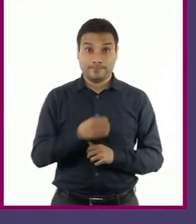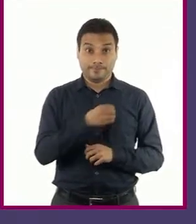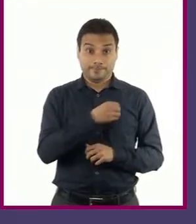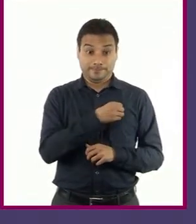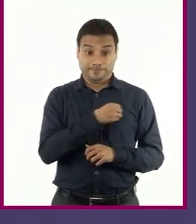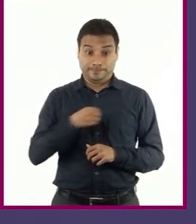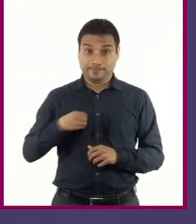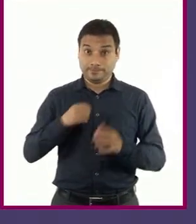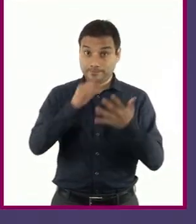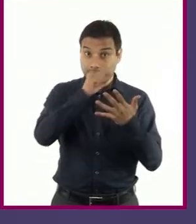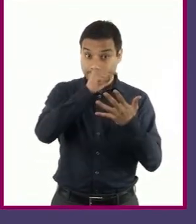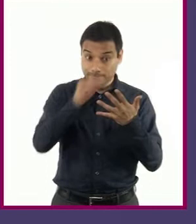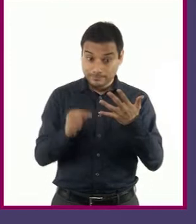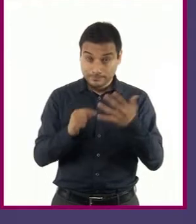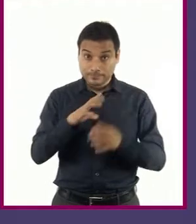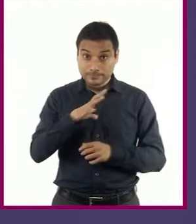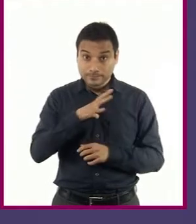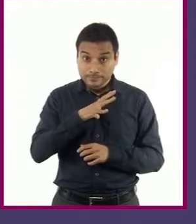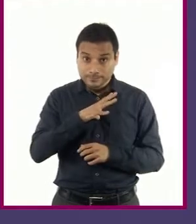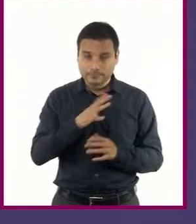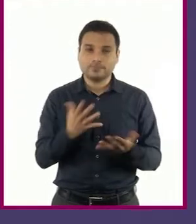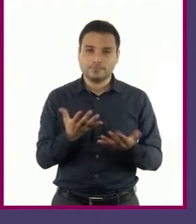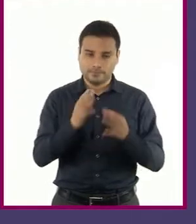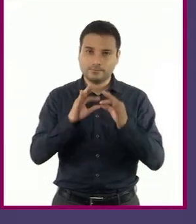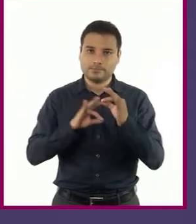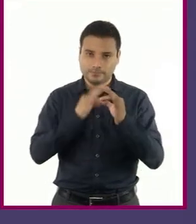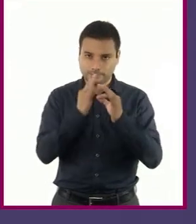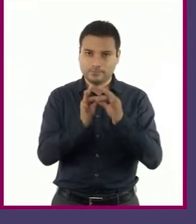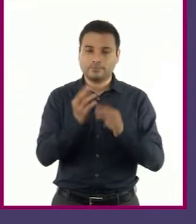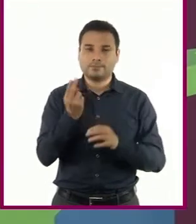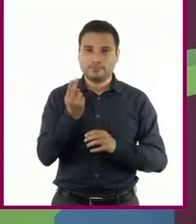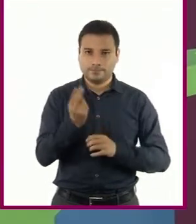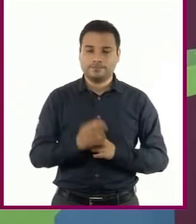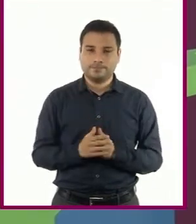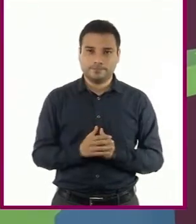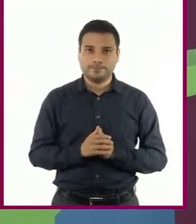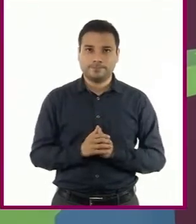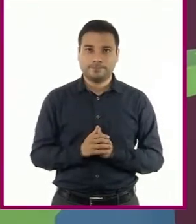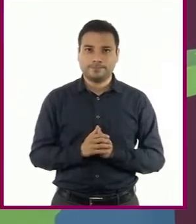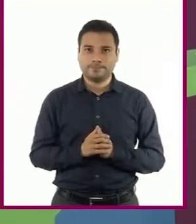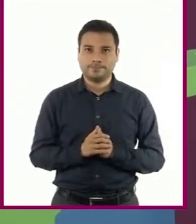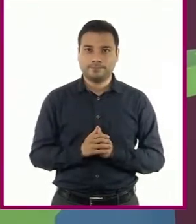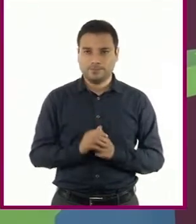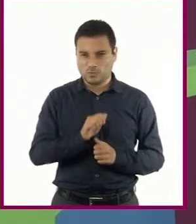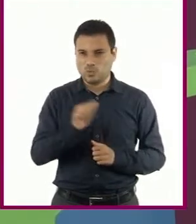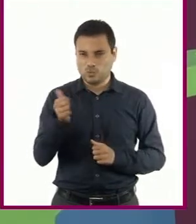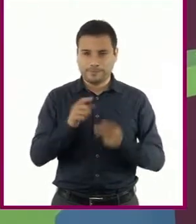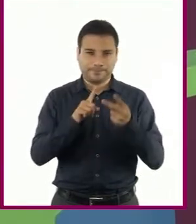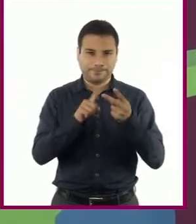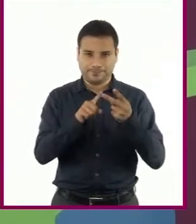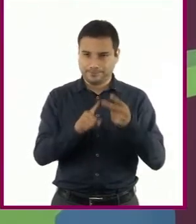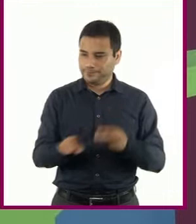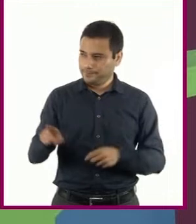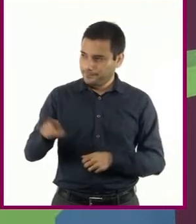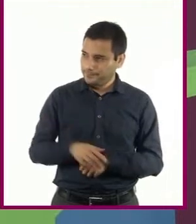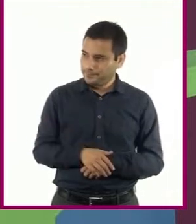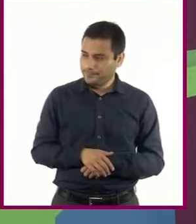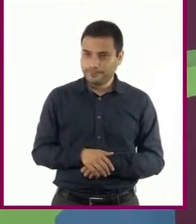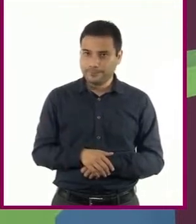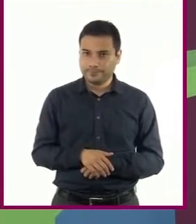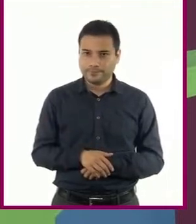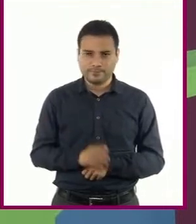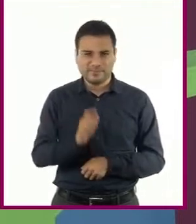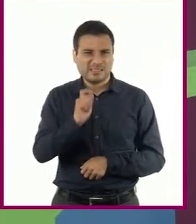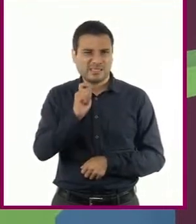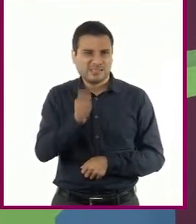y vínculos que tengan su aprobación tácita o explícita. En segundo lugar, la igualdad no es una